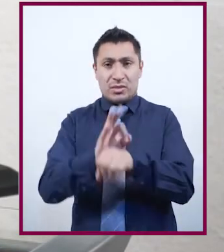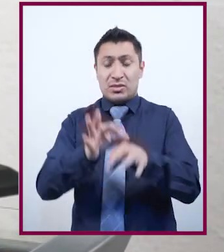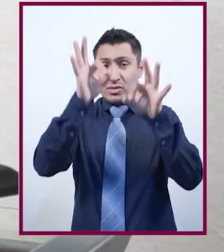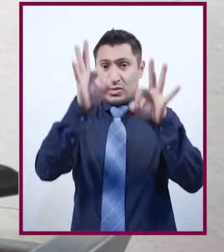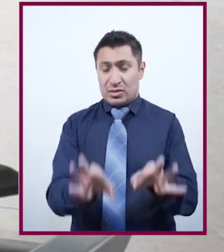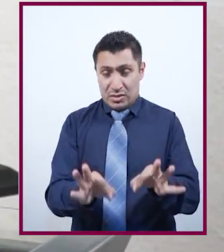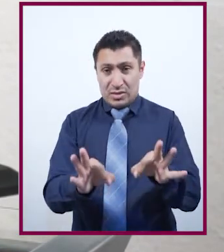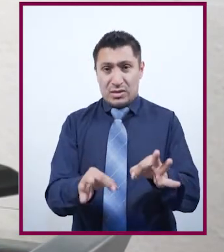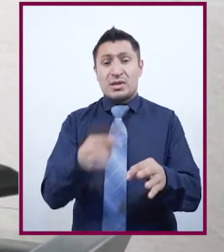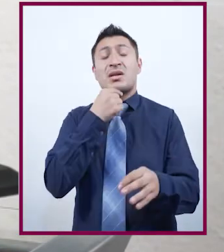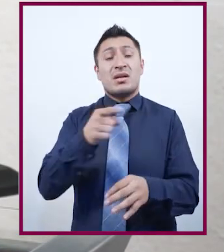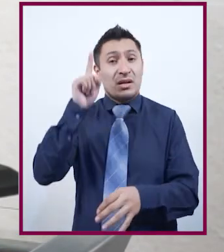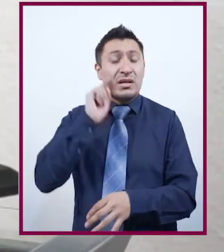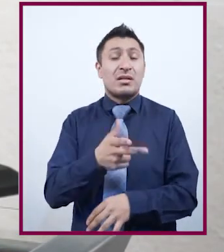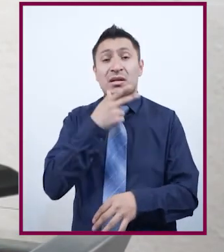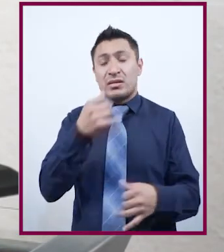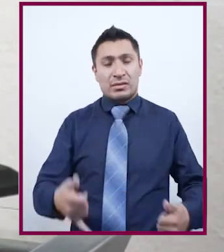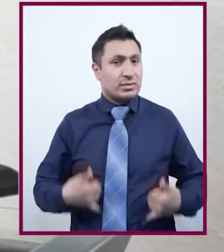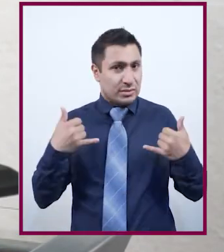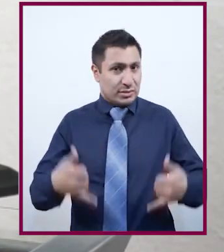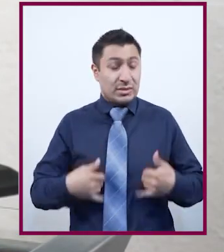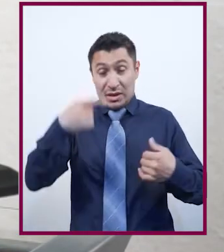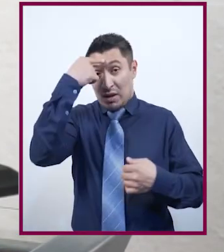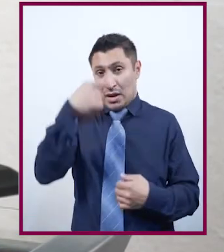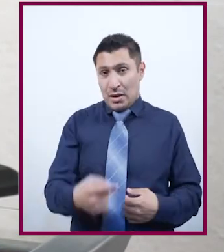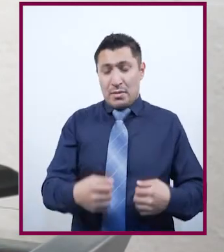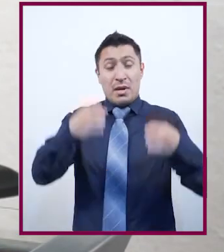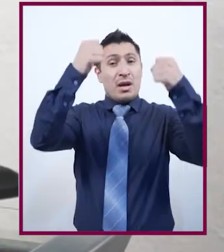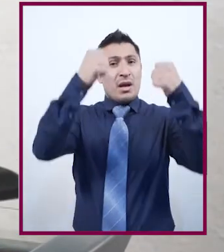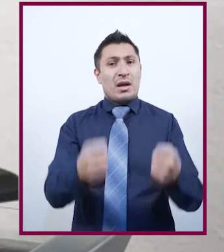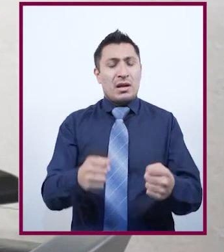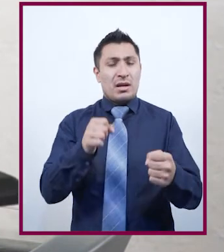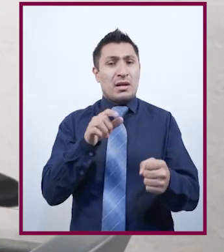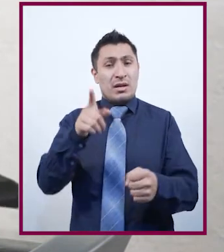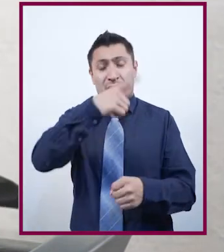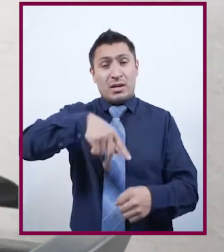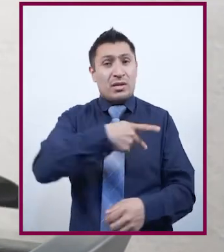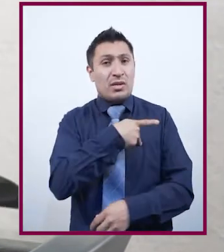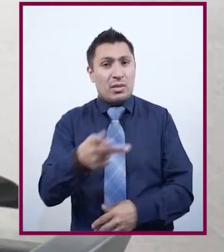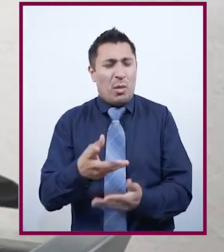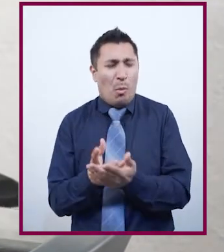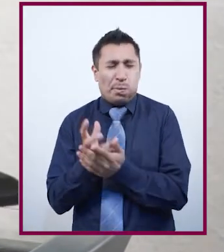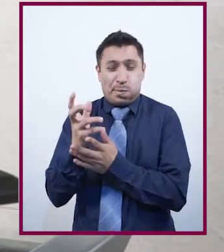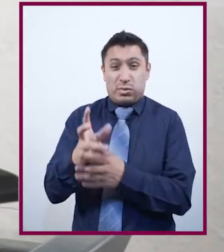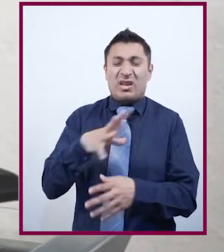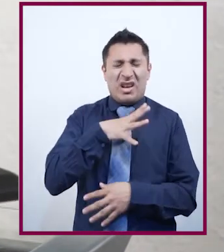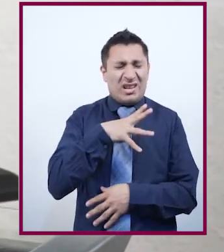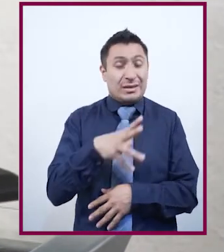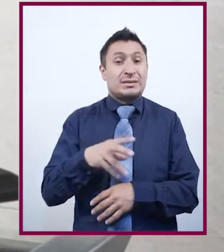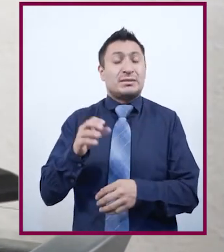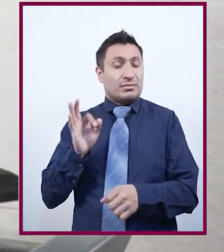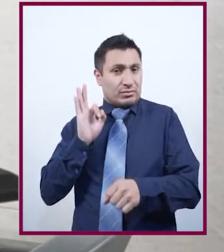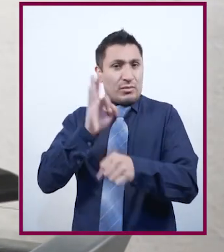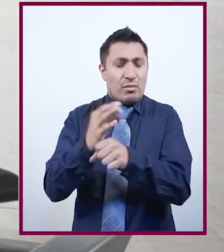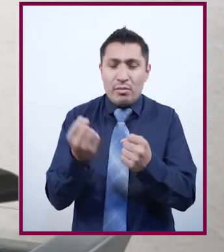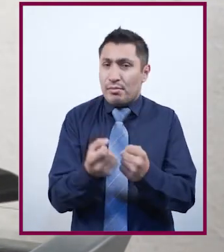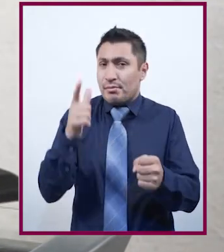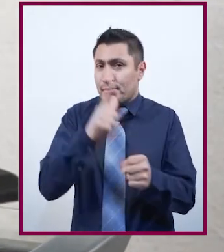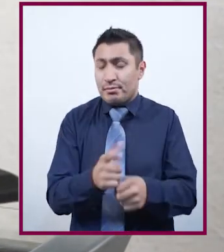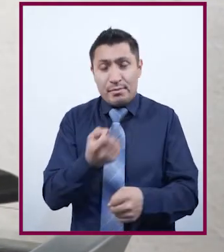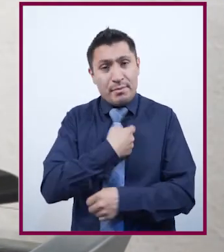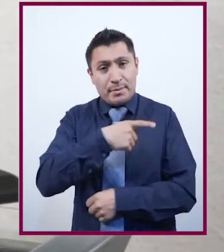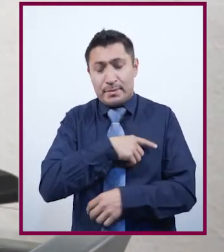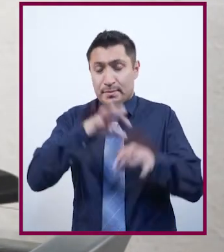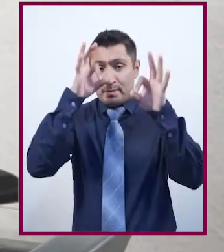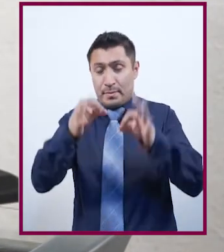Niños y Adolescentes para garantizar que aquellos que viven en pobreza extrema cuentan con protección social y de salud adecuada